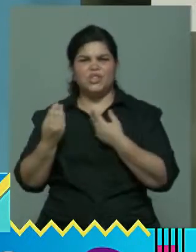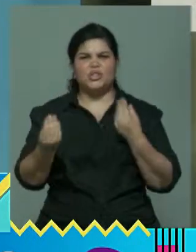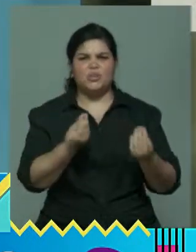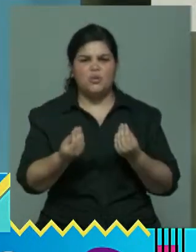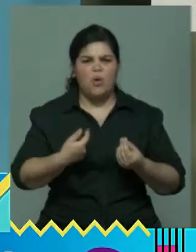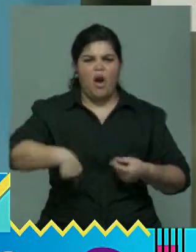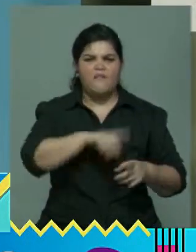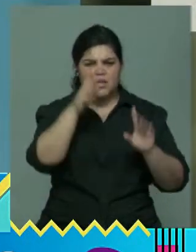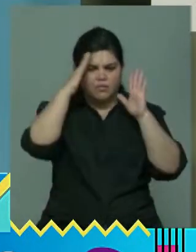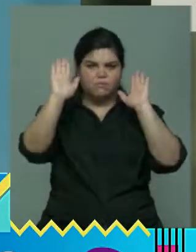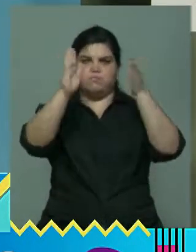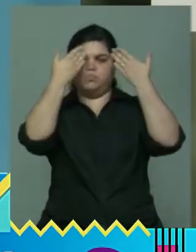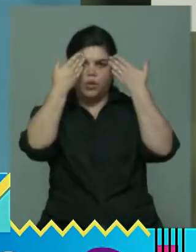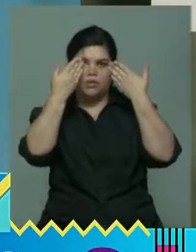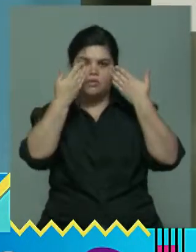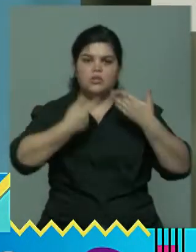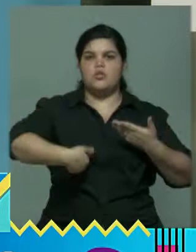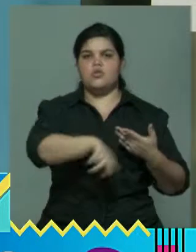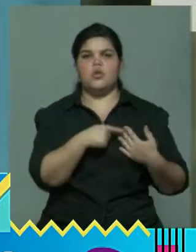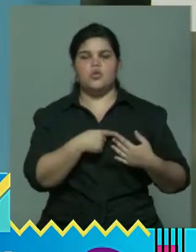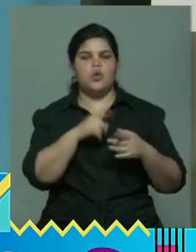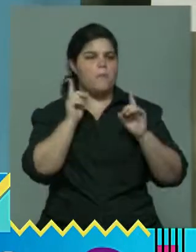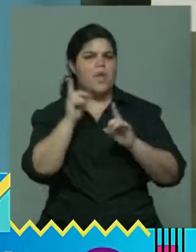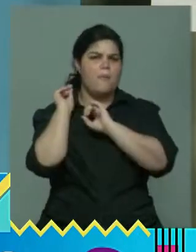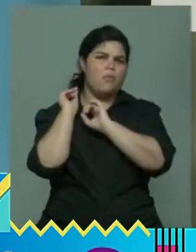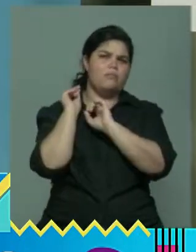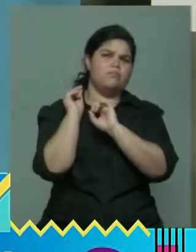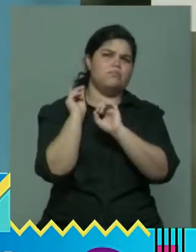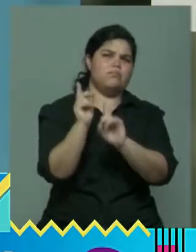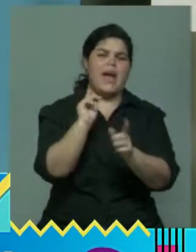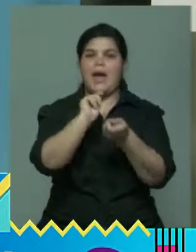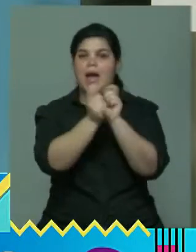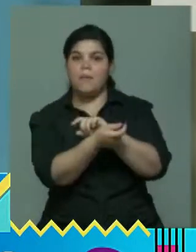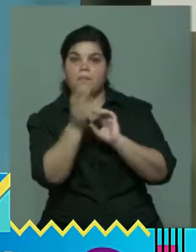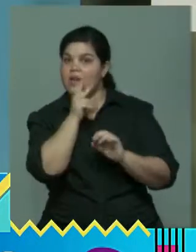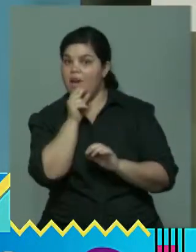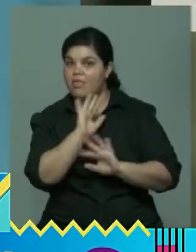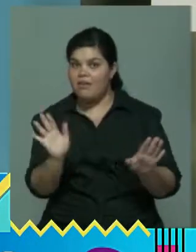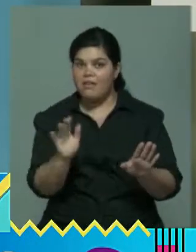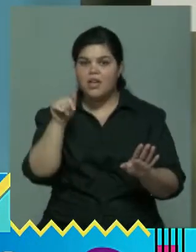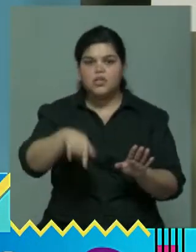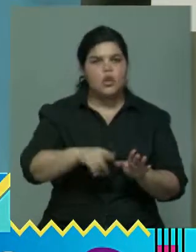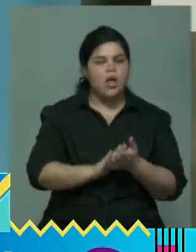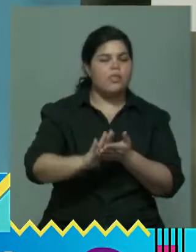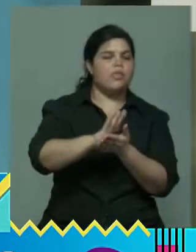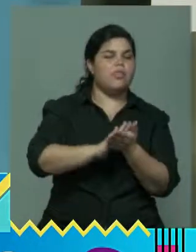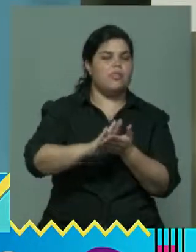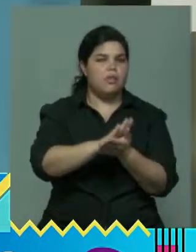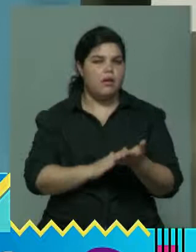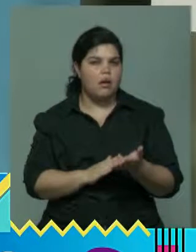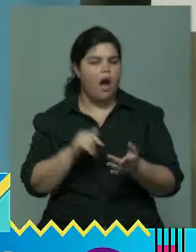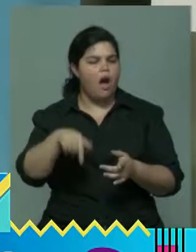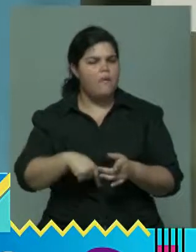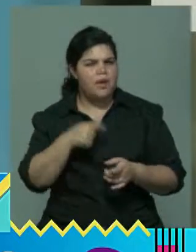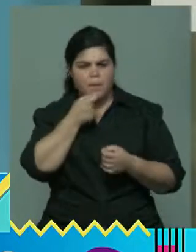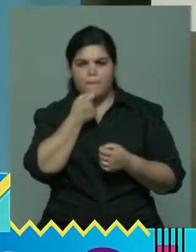creemos cerrados, de que nos decimos que somos conservadores. Bueno, todo eso a veces se vuelve una justificación. Pero vamos a plantearlo directamente